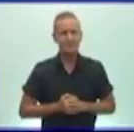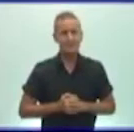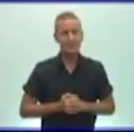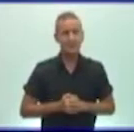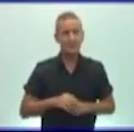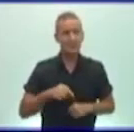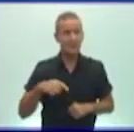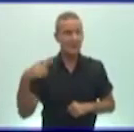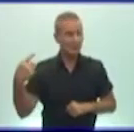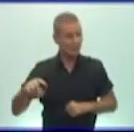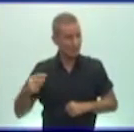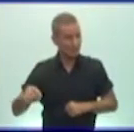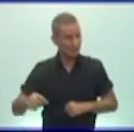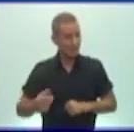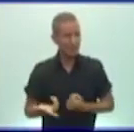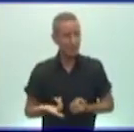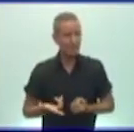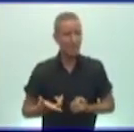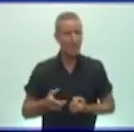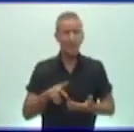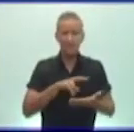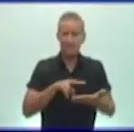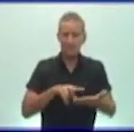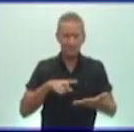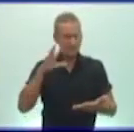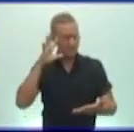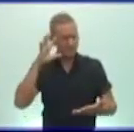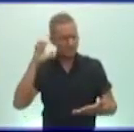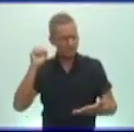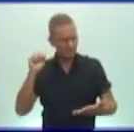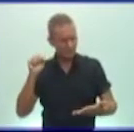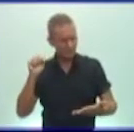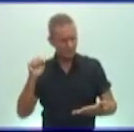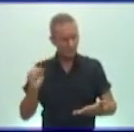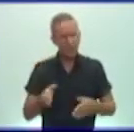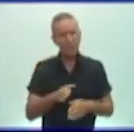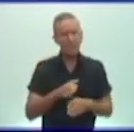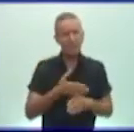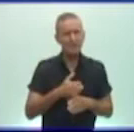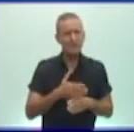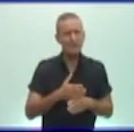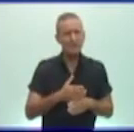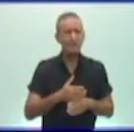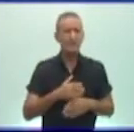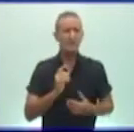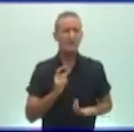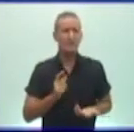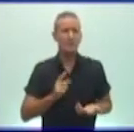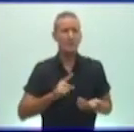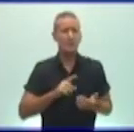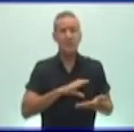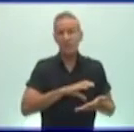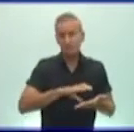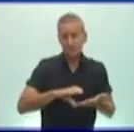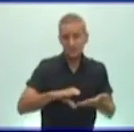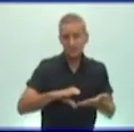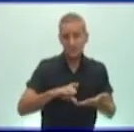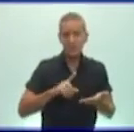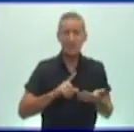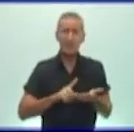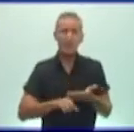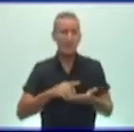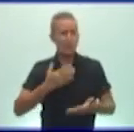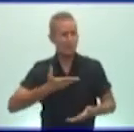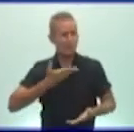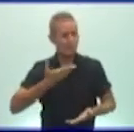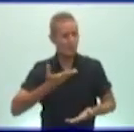Estaremos ejercitando la lectura y comprensión de distintos tipos de versos, distintos textos escritos en verso,